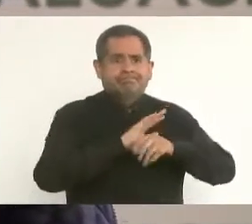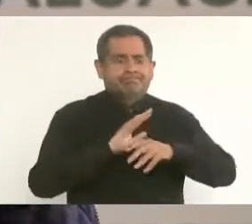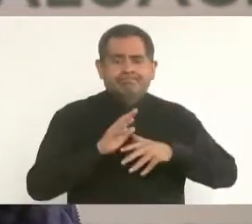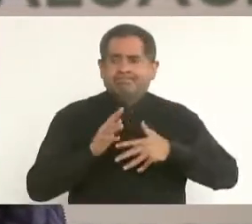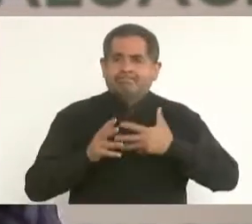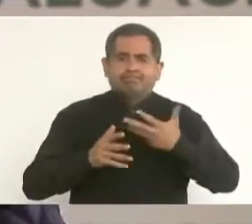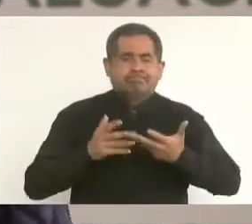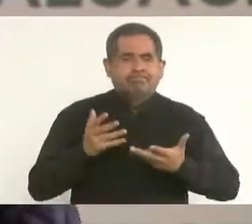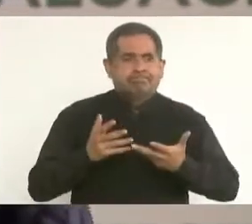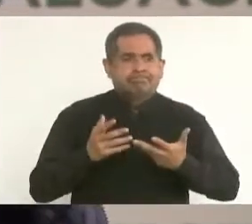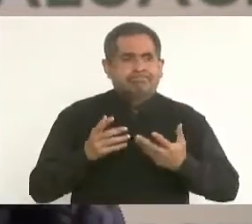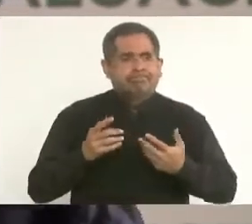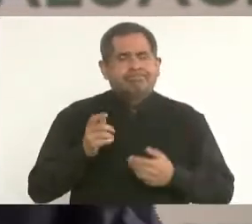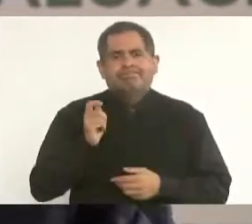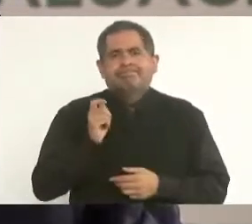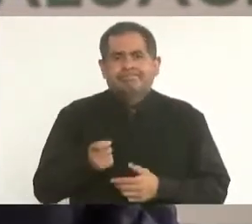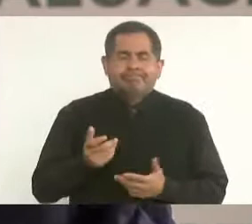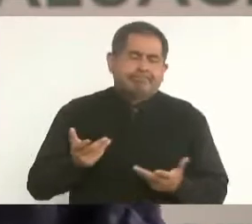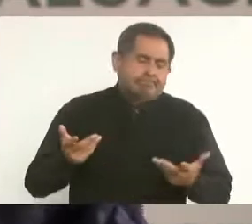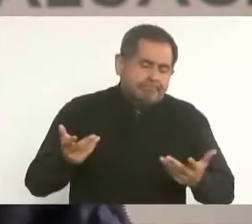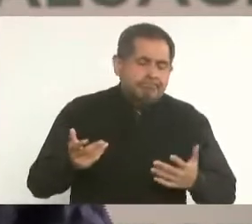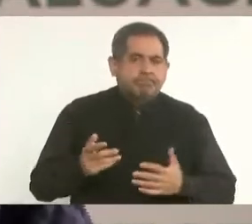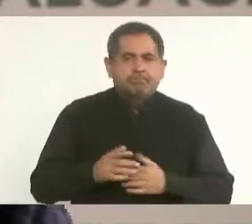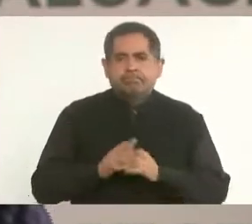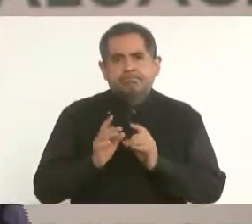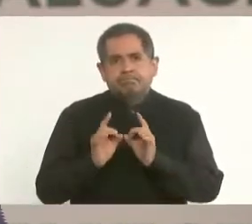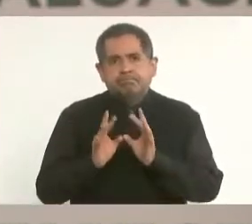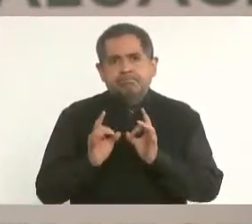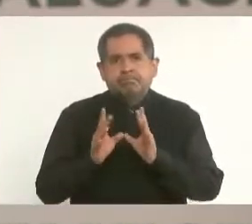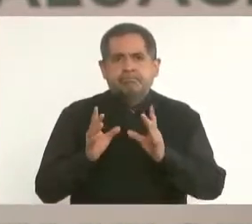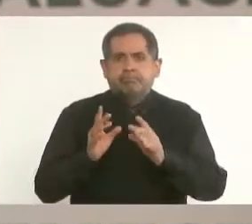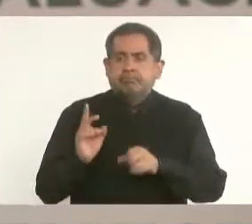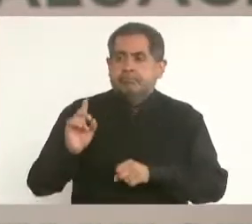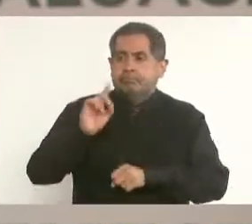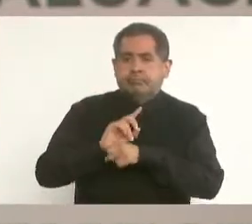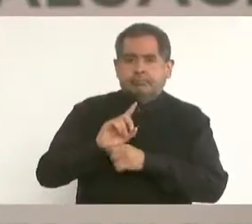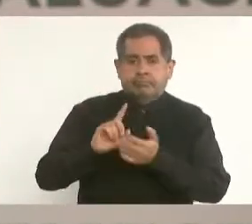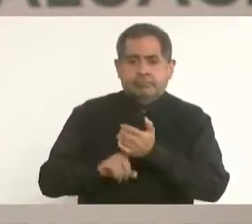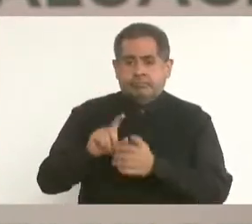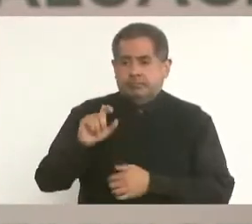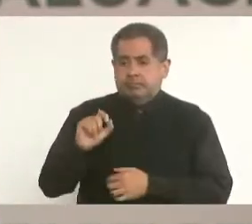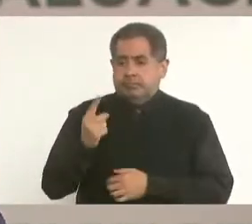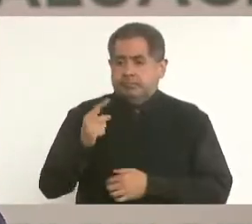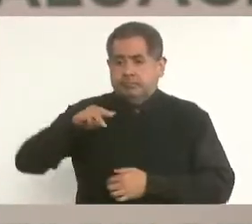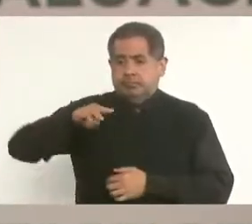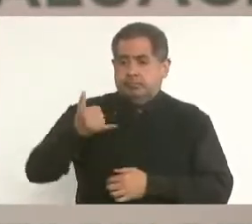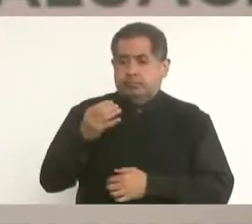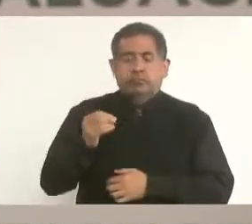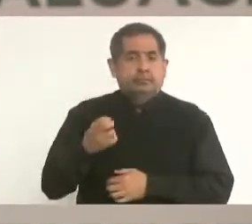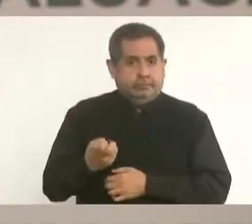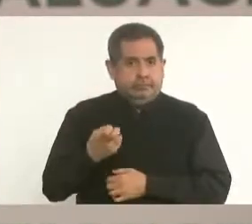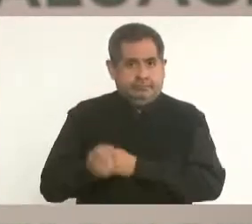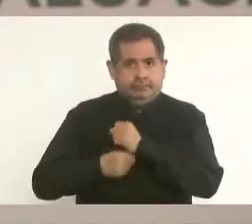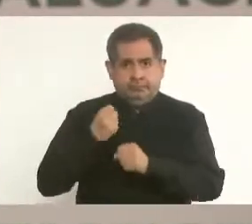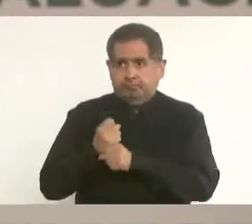no pudimos estar el 21 de mayo de este